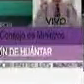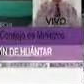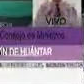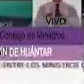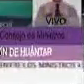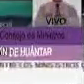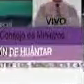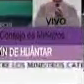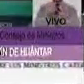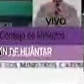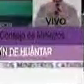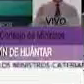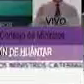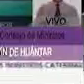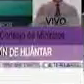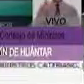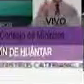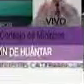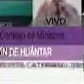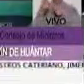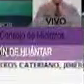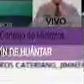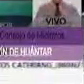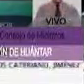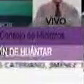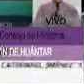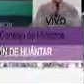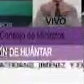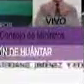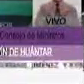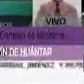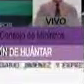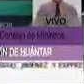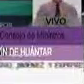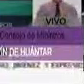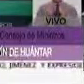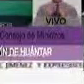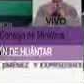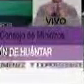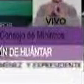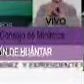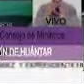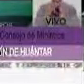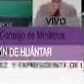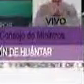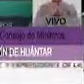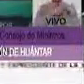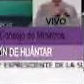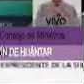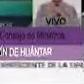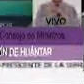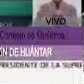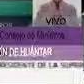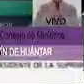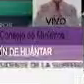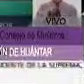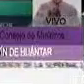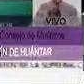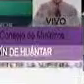internacional, cuáles eran nuestras preocupaciones en relación al caso para evitar una responsabilidad internacional del